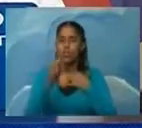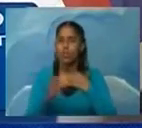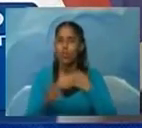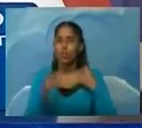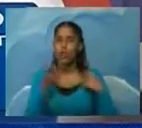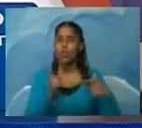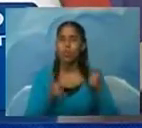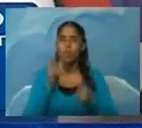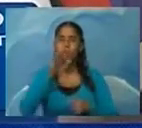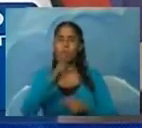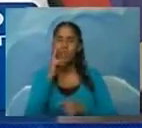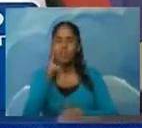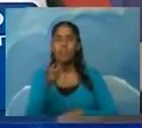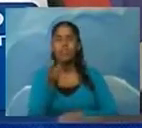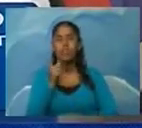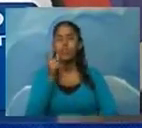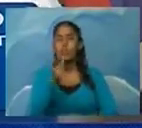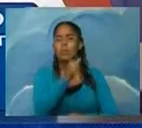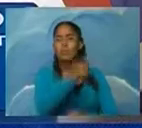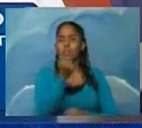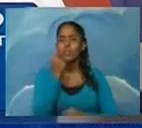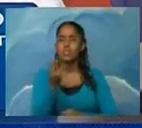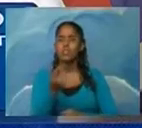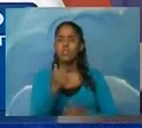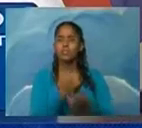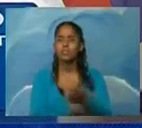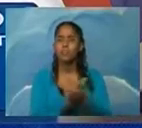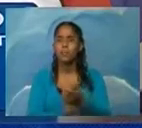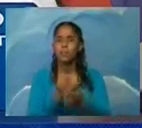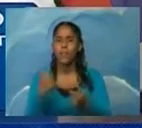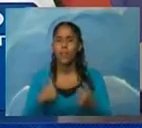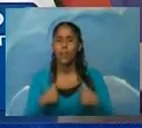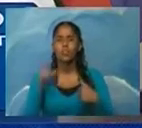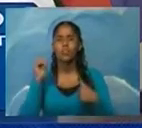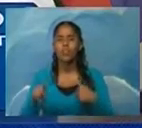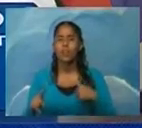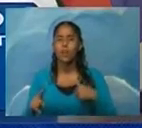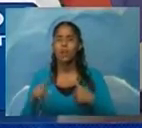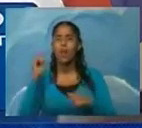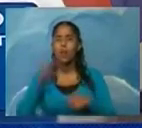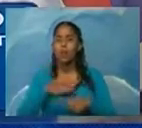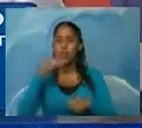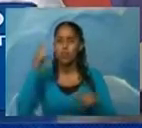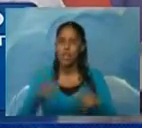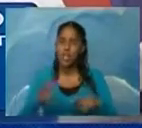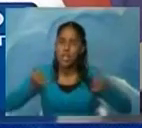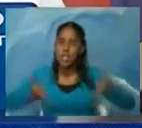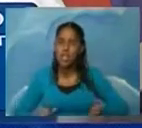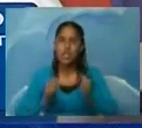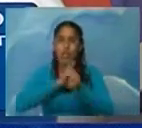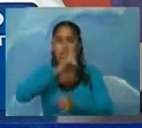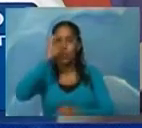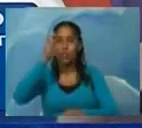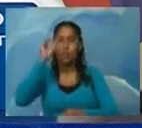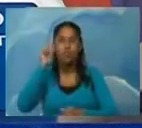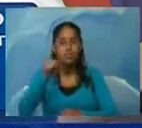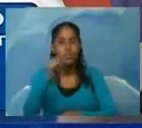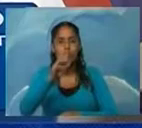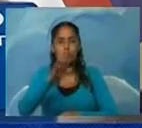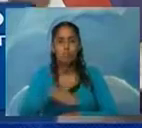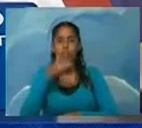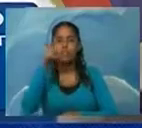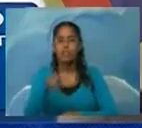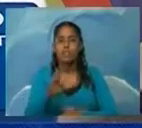me está oyendo alguna persona por ahí y dice, hermano Puerta, yo también no puedo ser hijo del Señor. Claro que puede ser hijo del